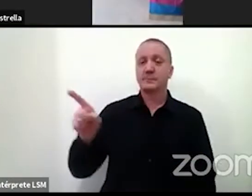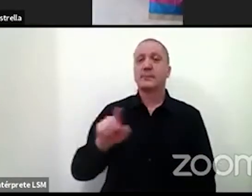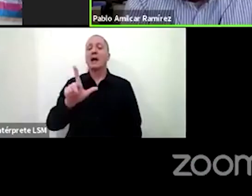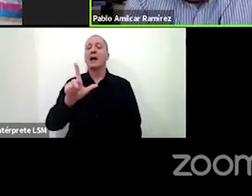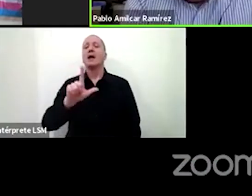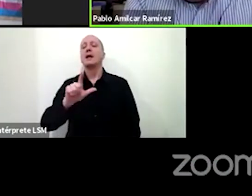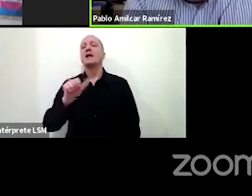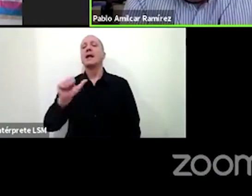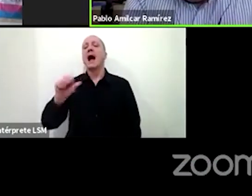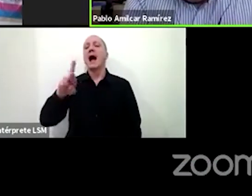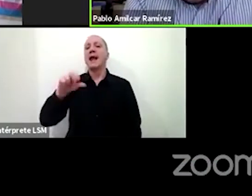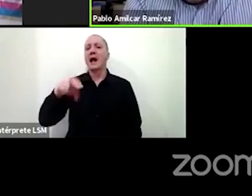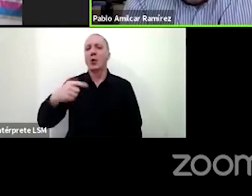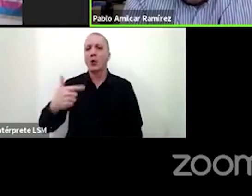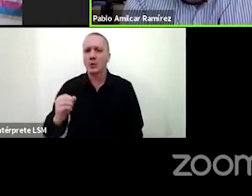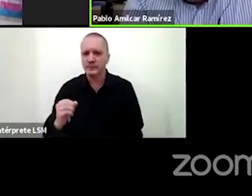Schmidt.